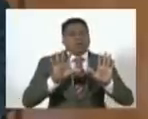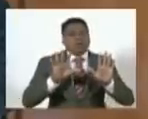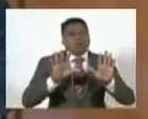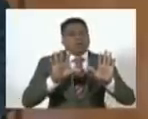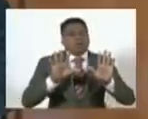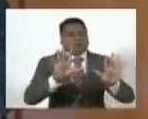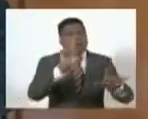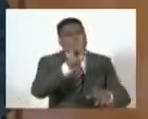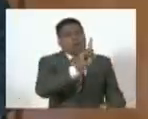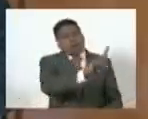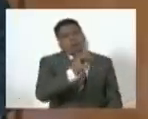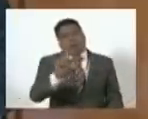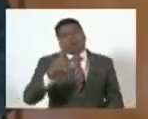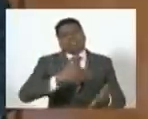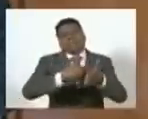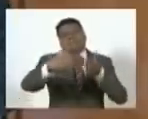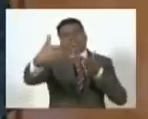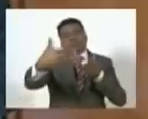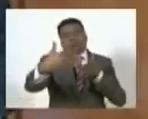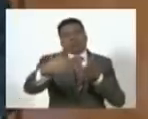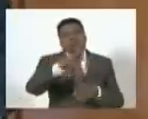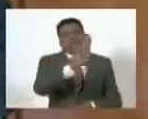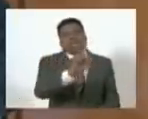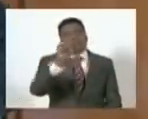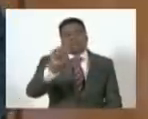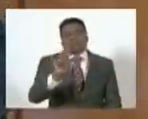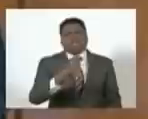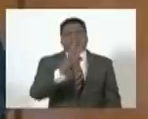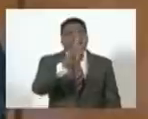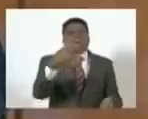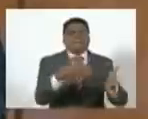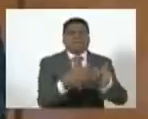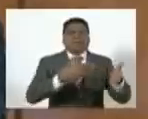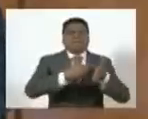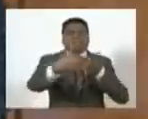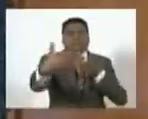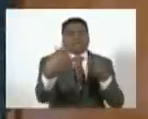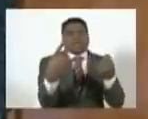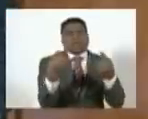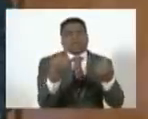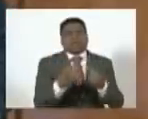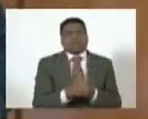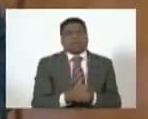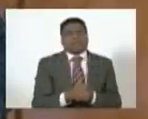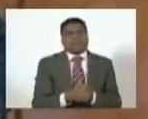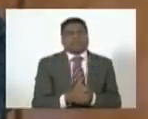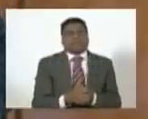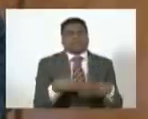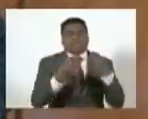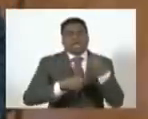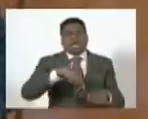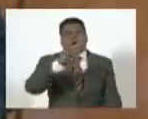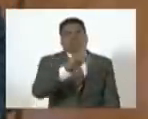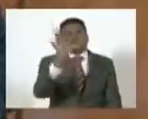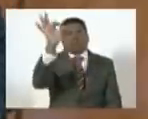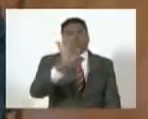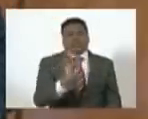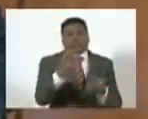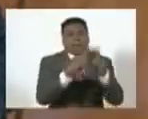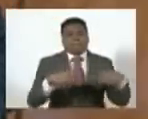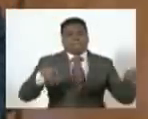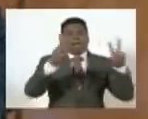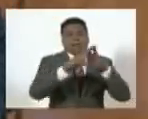unidad tributaria equivalente a 2.000 millones de bolívar. Se gravará el 1% sobre el valor